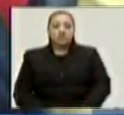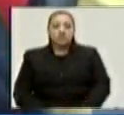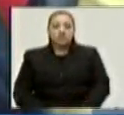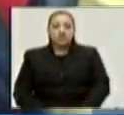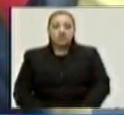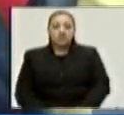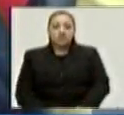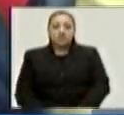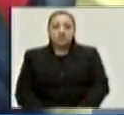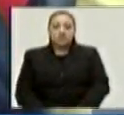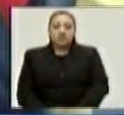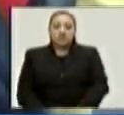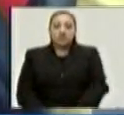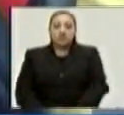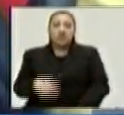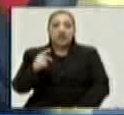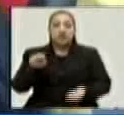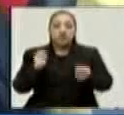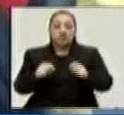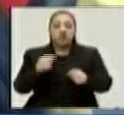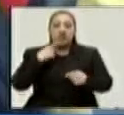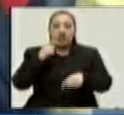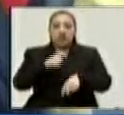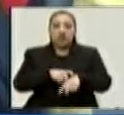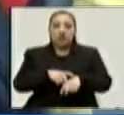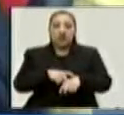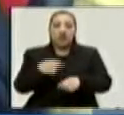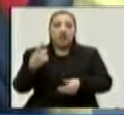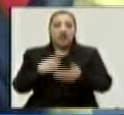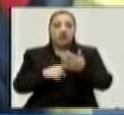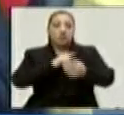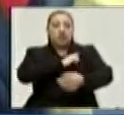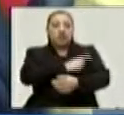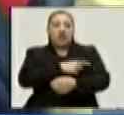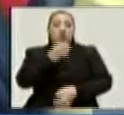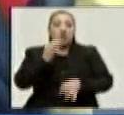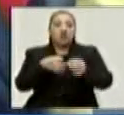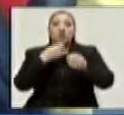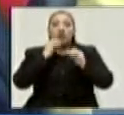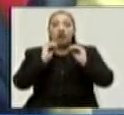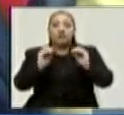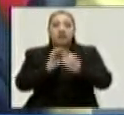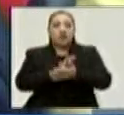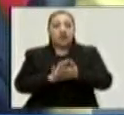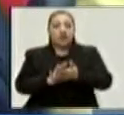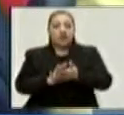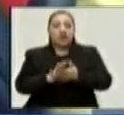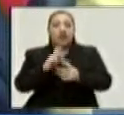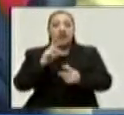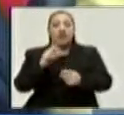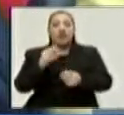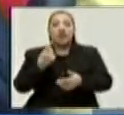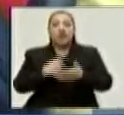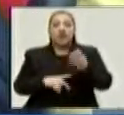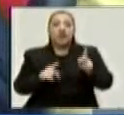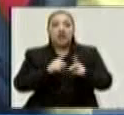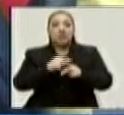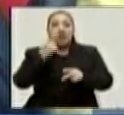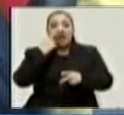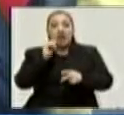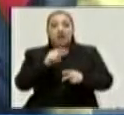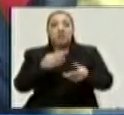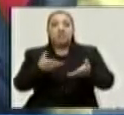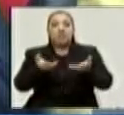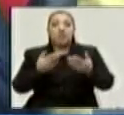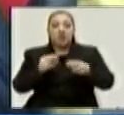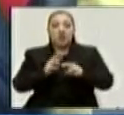que esta suspensión está vigente en tanto el Poder Judicial no se pronuncie. Tan es así que él pide una medida